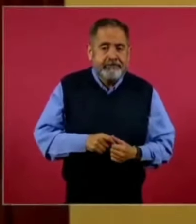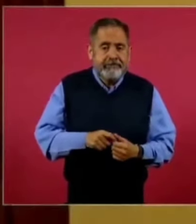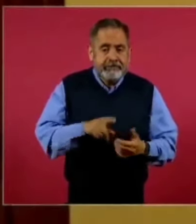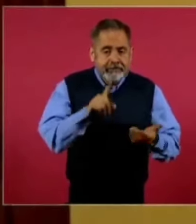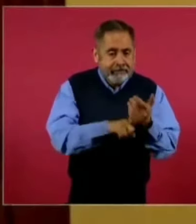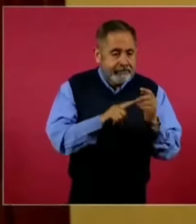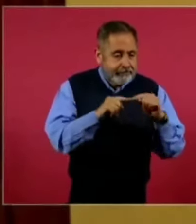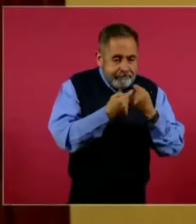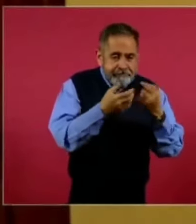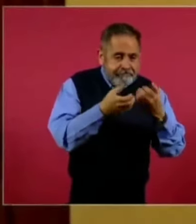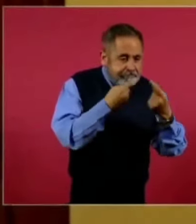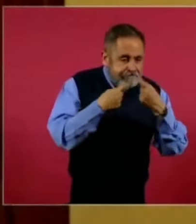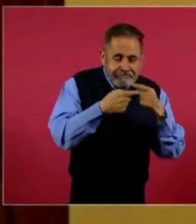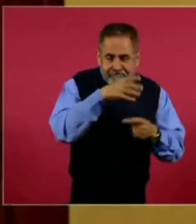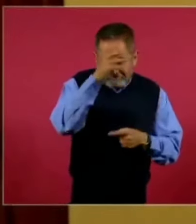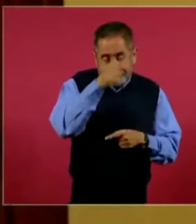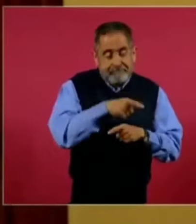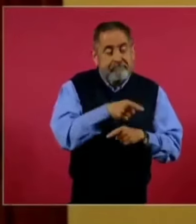arreglado,